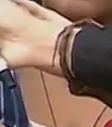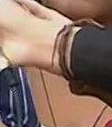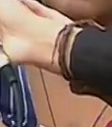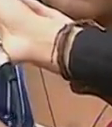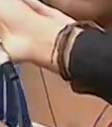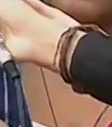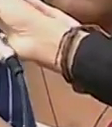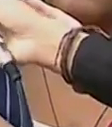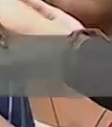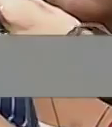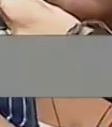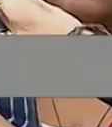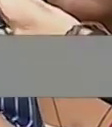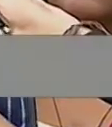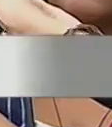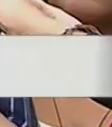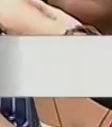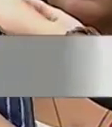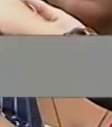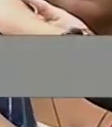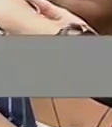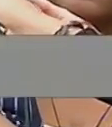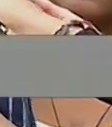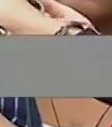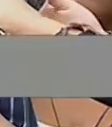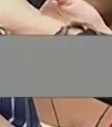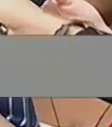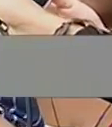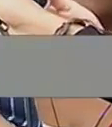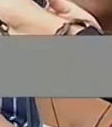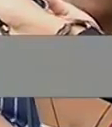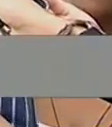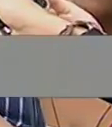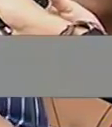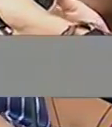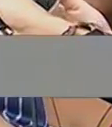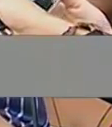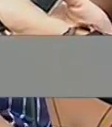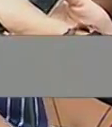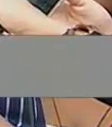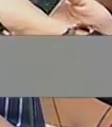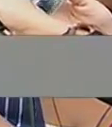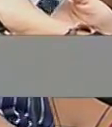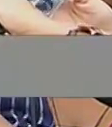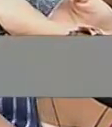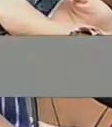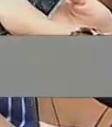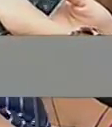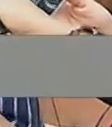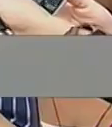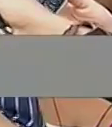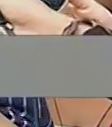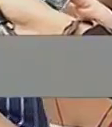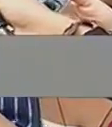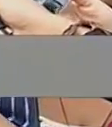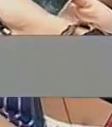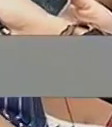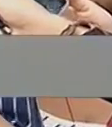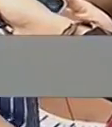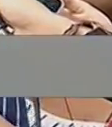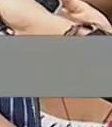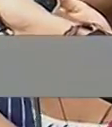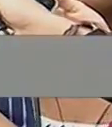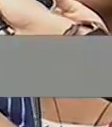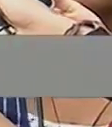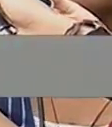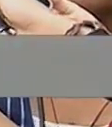situación económica que organismos internacionales, financieros, tienen un sabotaje contra el país, pues